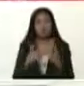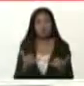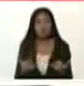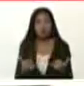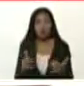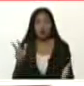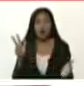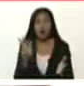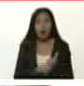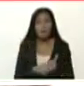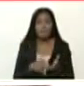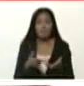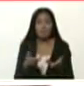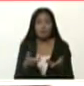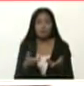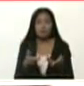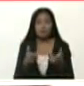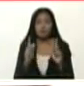aprobar,